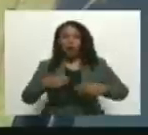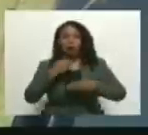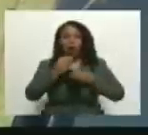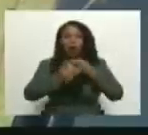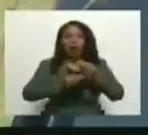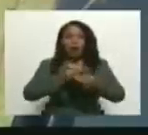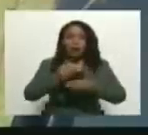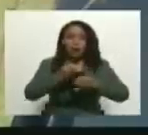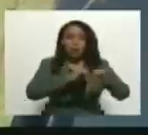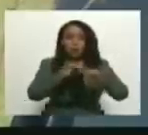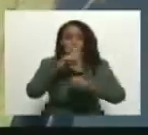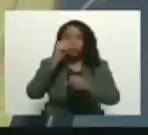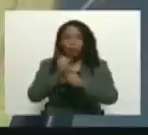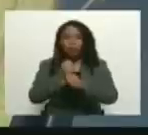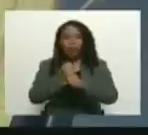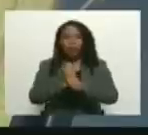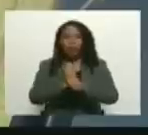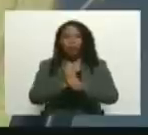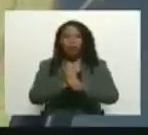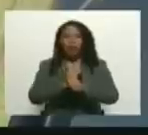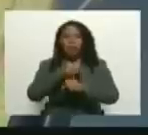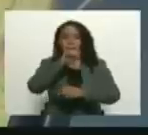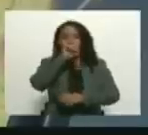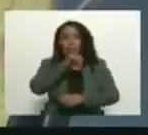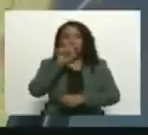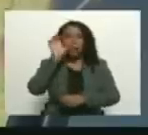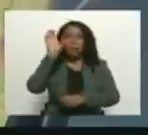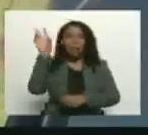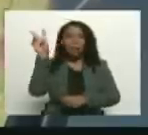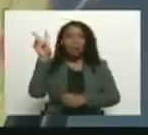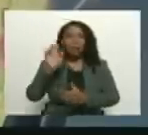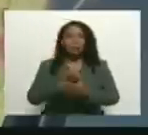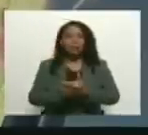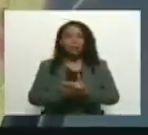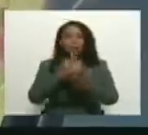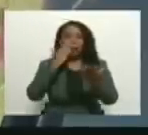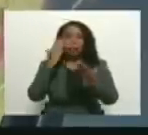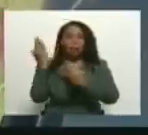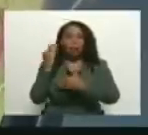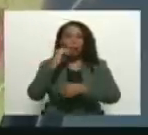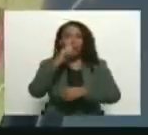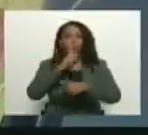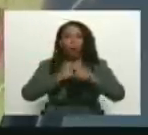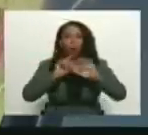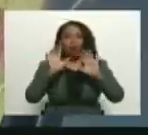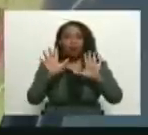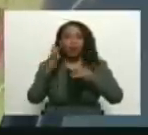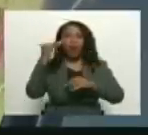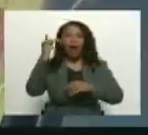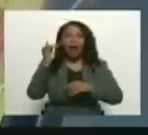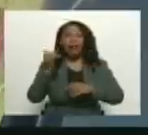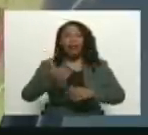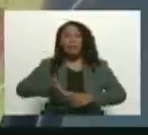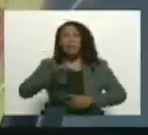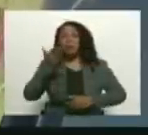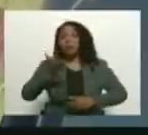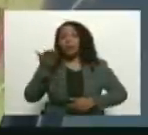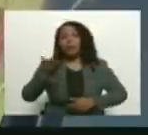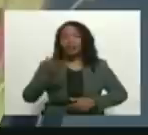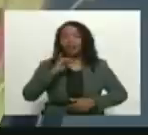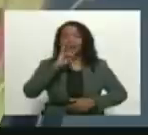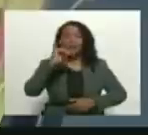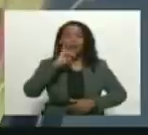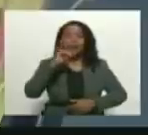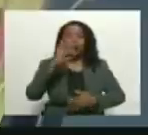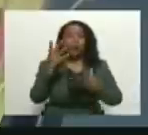la causa de la patria, nuestra amada patria Venezuela. Vamos al 1x10, hay tremendas noticias, hay